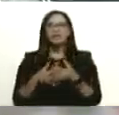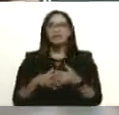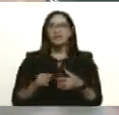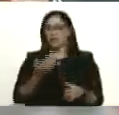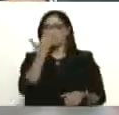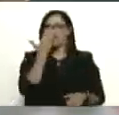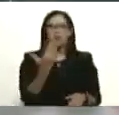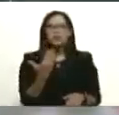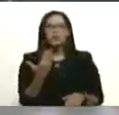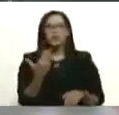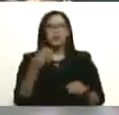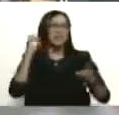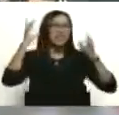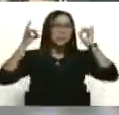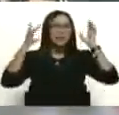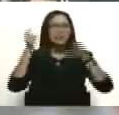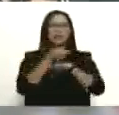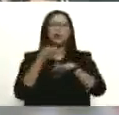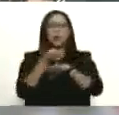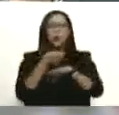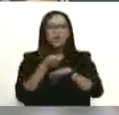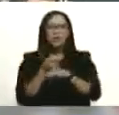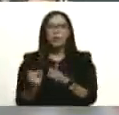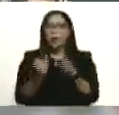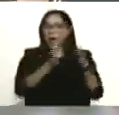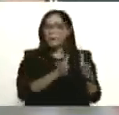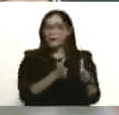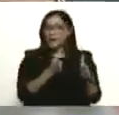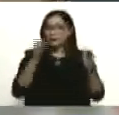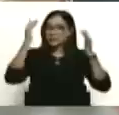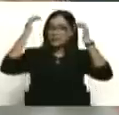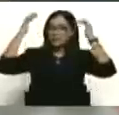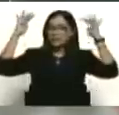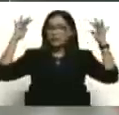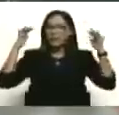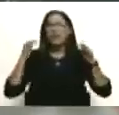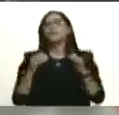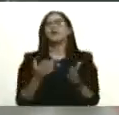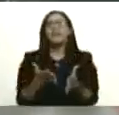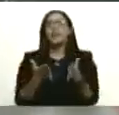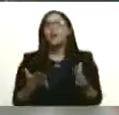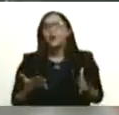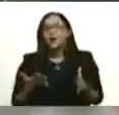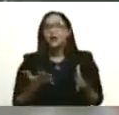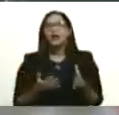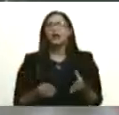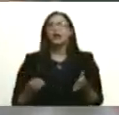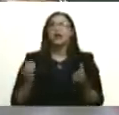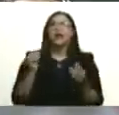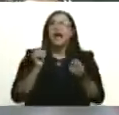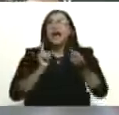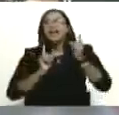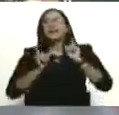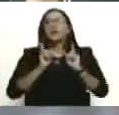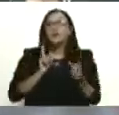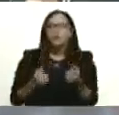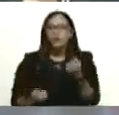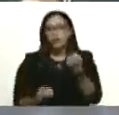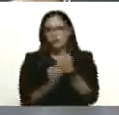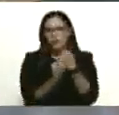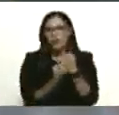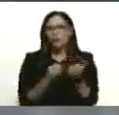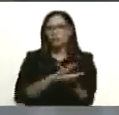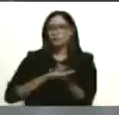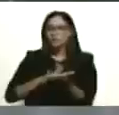frontal, inventar un gobierno ficticio para lograr recomponer algún nivel